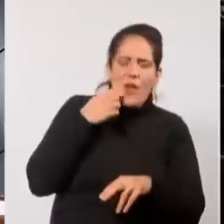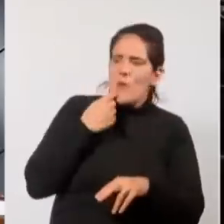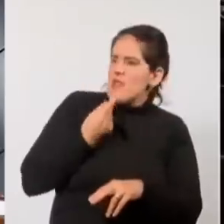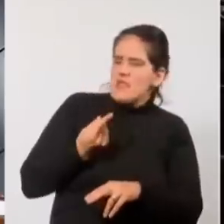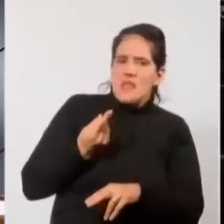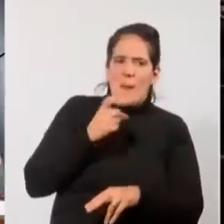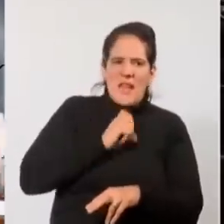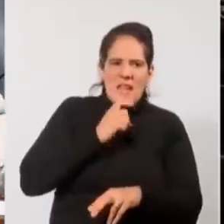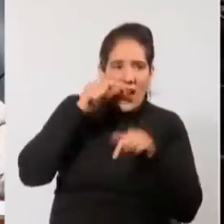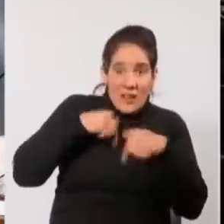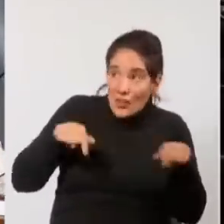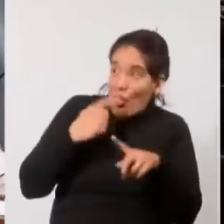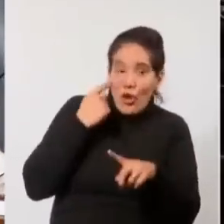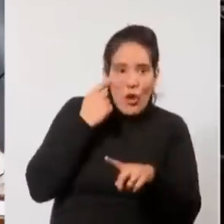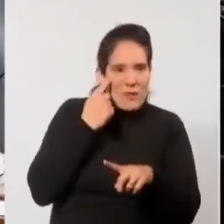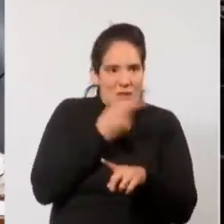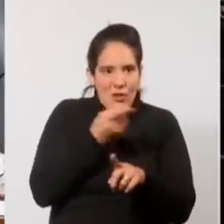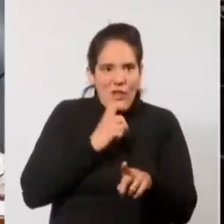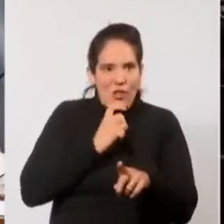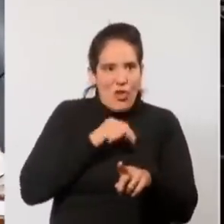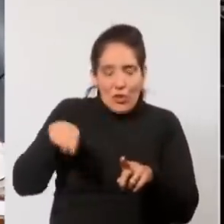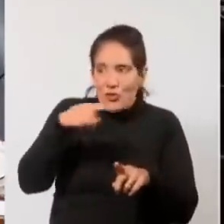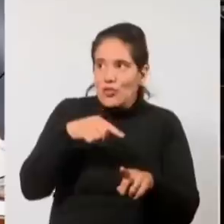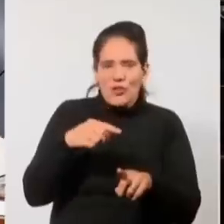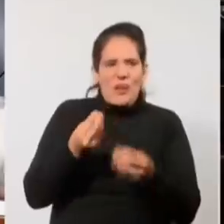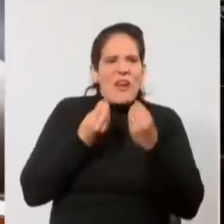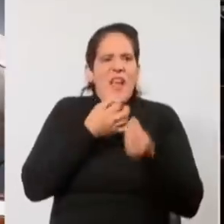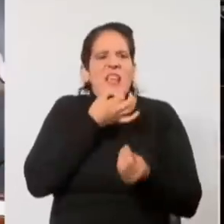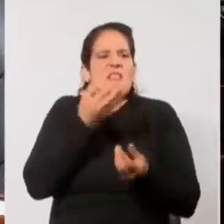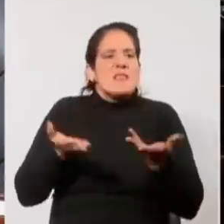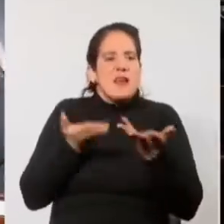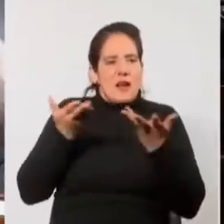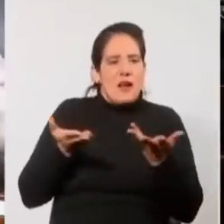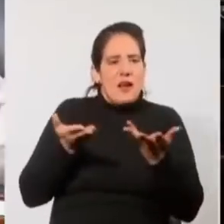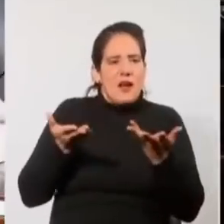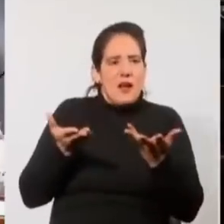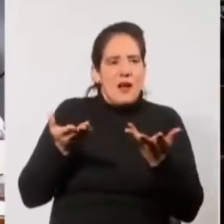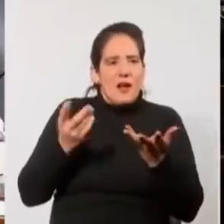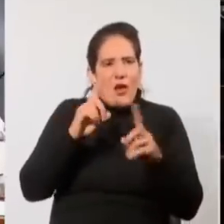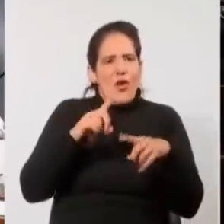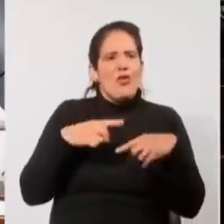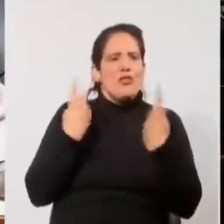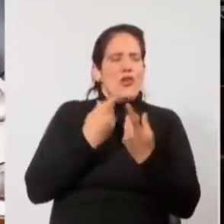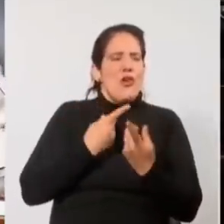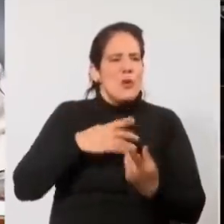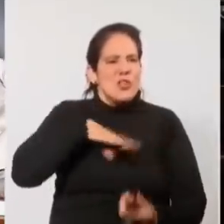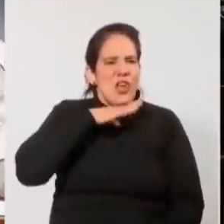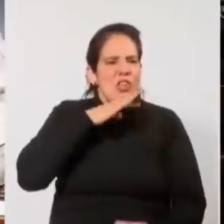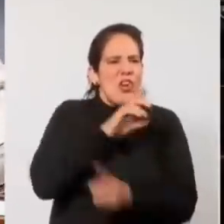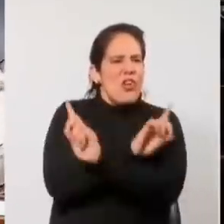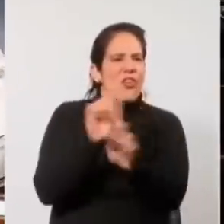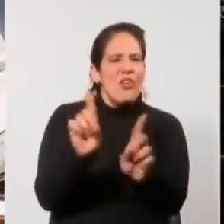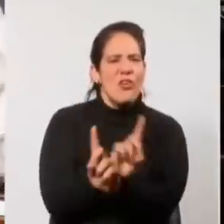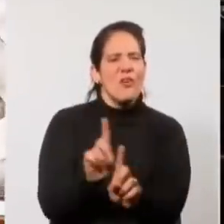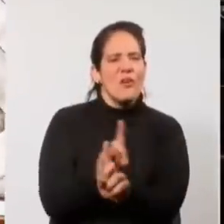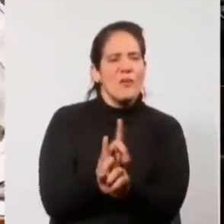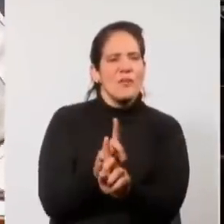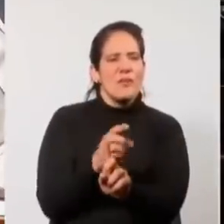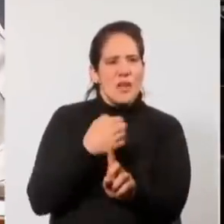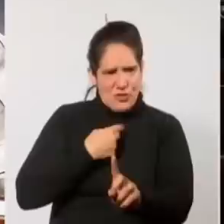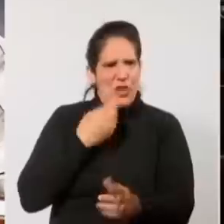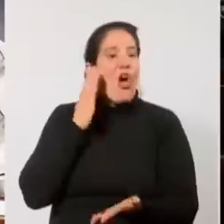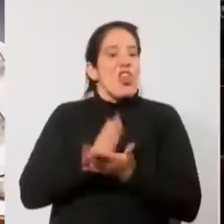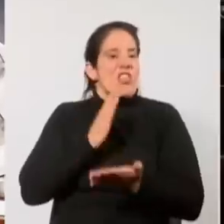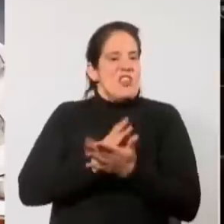transparencia. ¿Pero de qué estamos hablando acá? ¿O se cree como se dice que somos tontos? No, no somos tontos. Y tengo derecho a